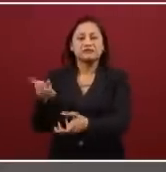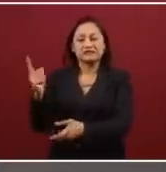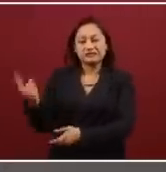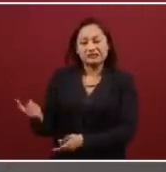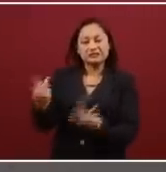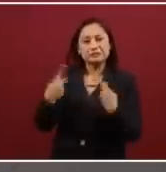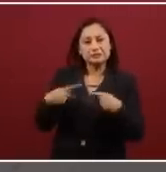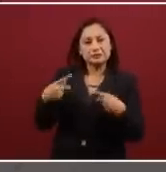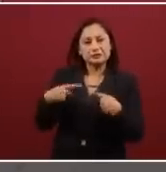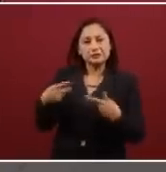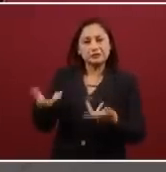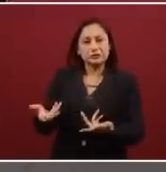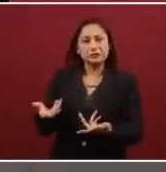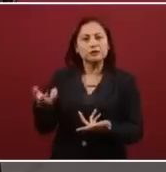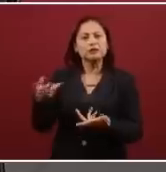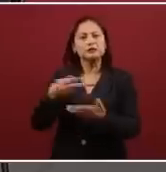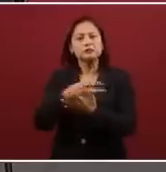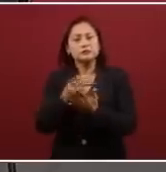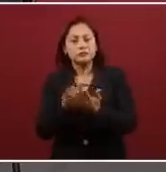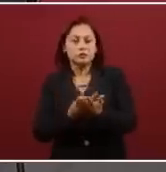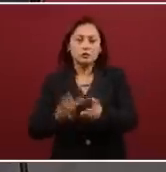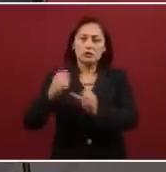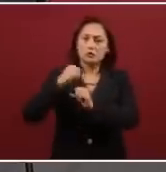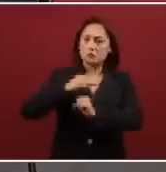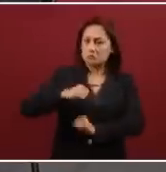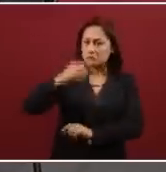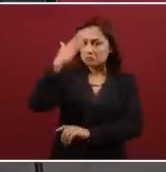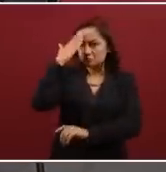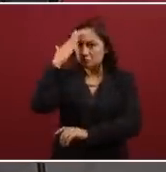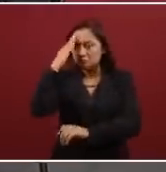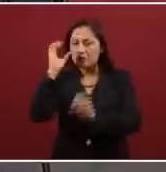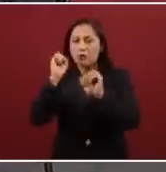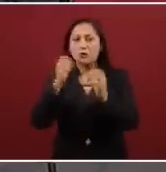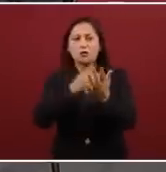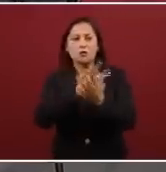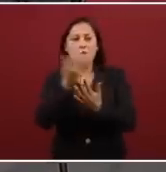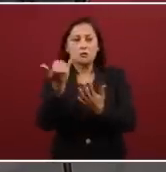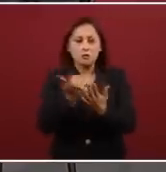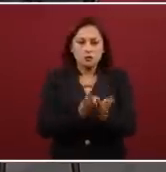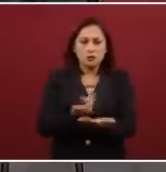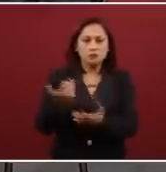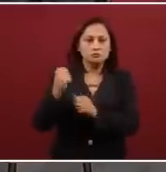estos planes, programas, proyectos y sobre todo el presupuesto.